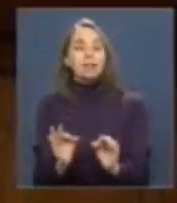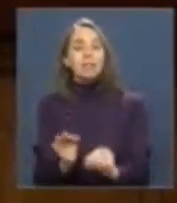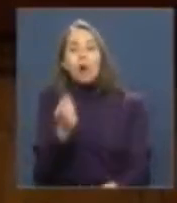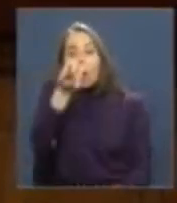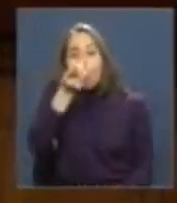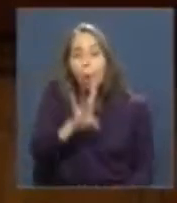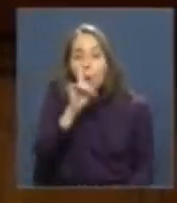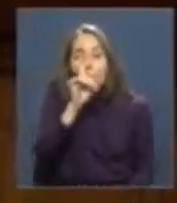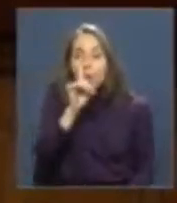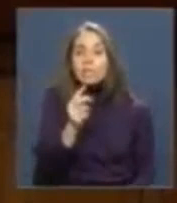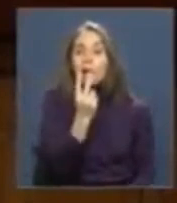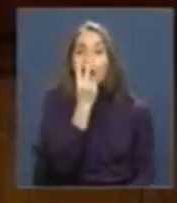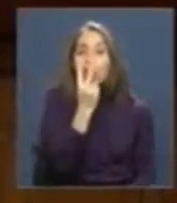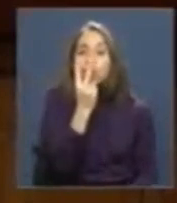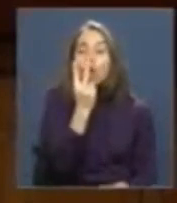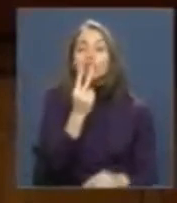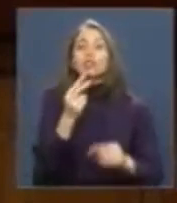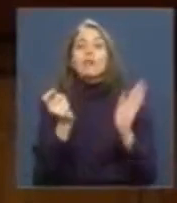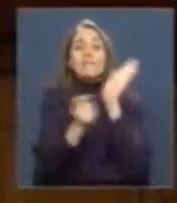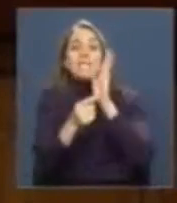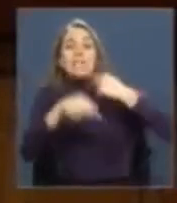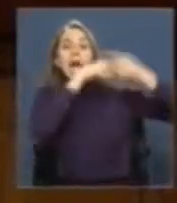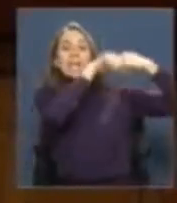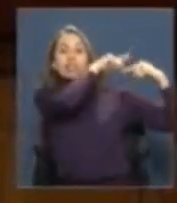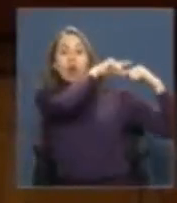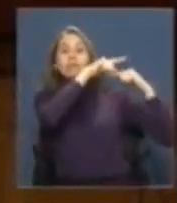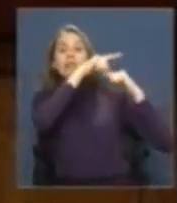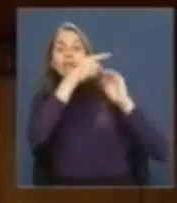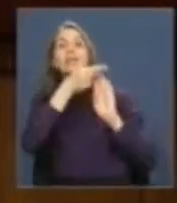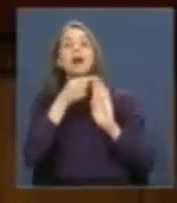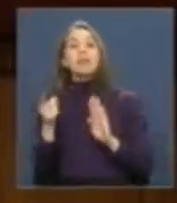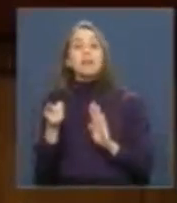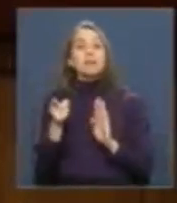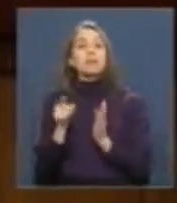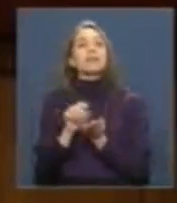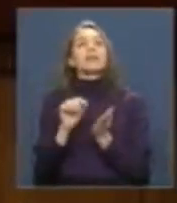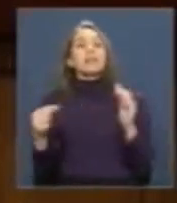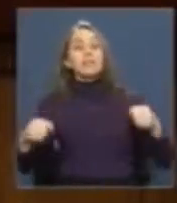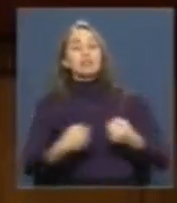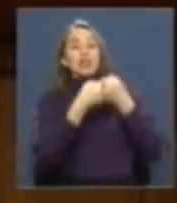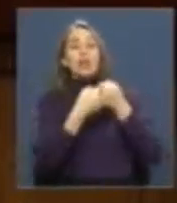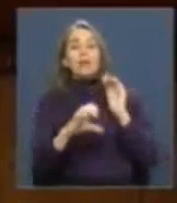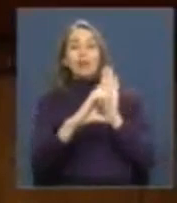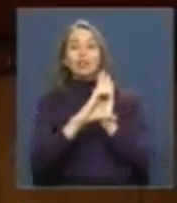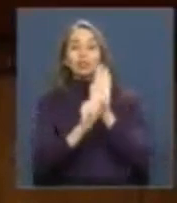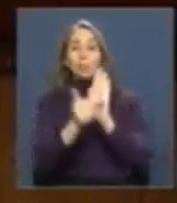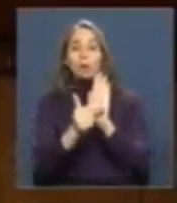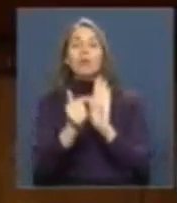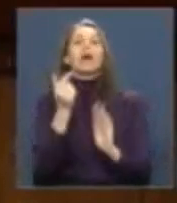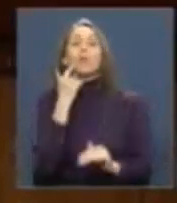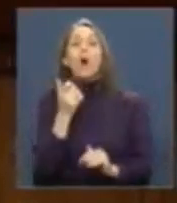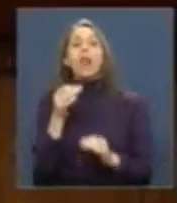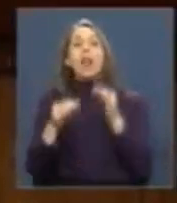dos retroactividad es que repugnan a la constitución política son la penal